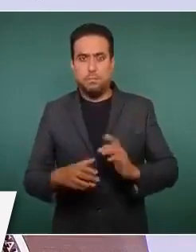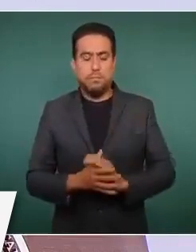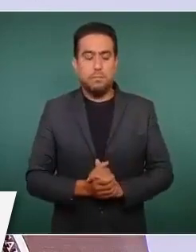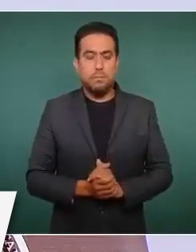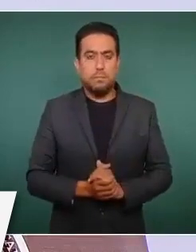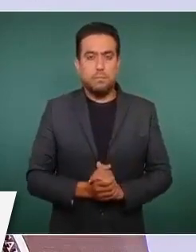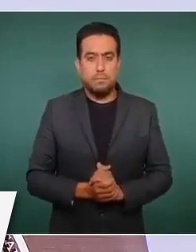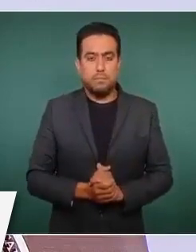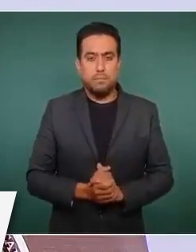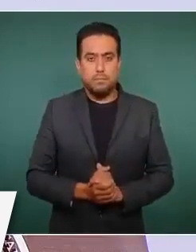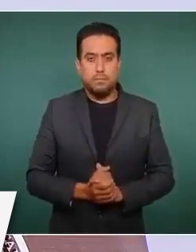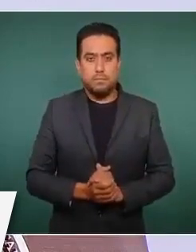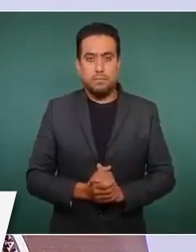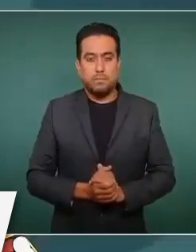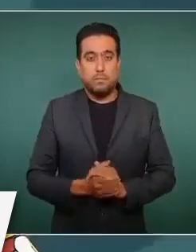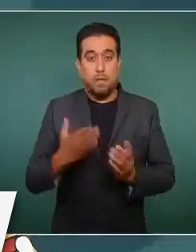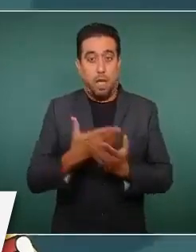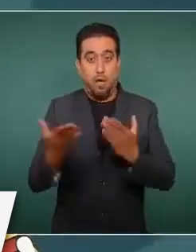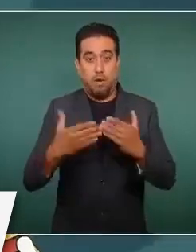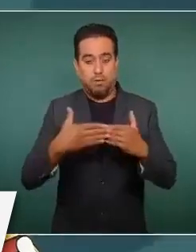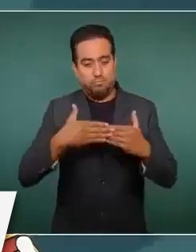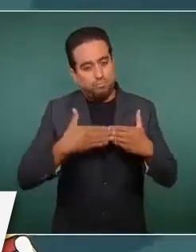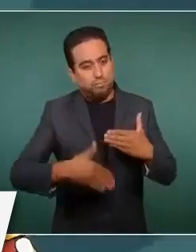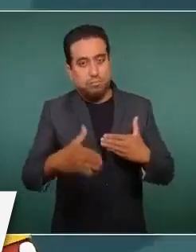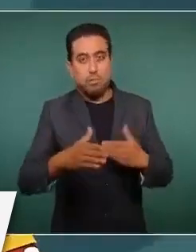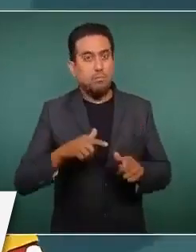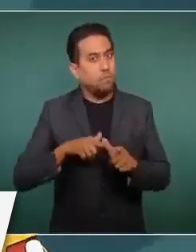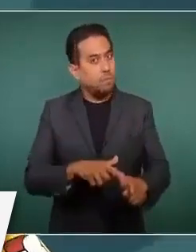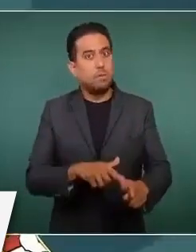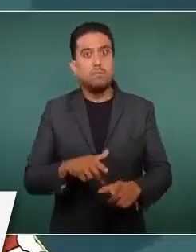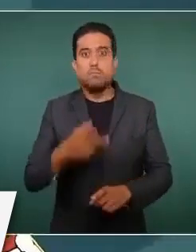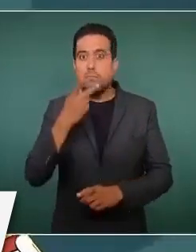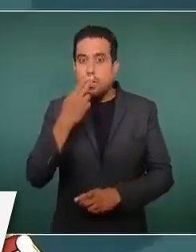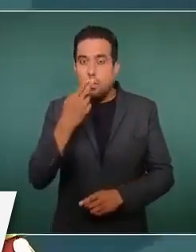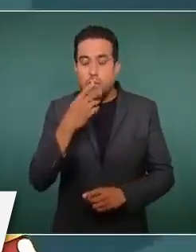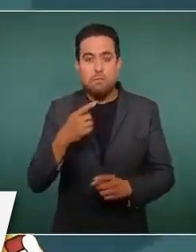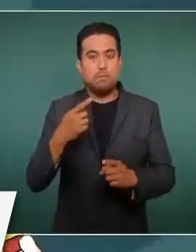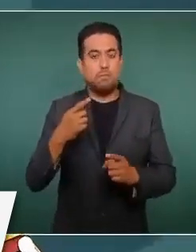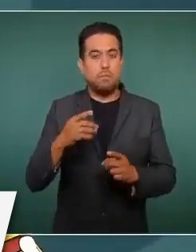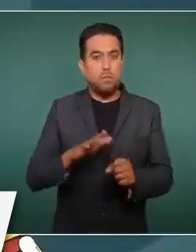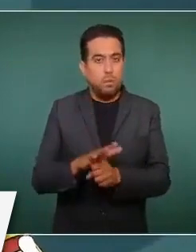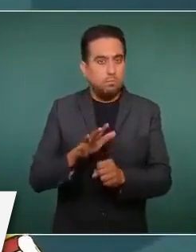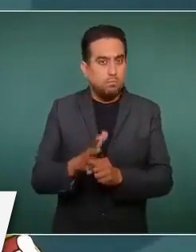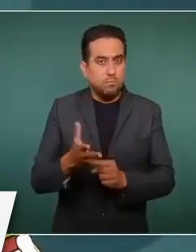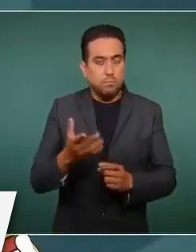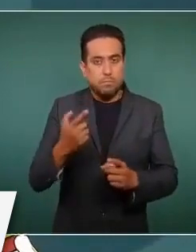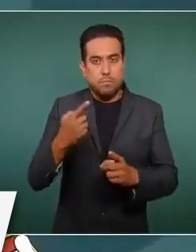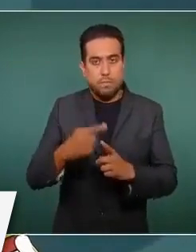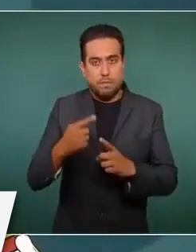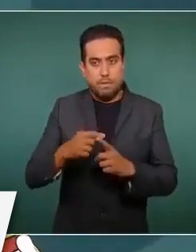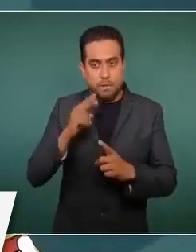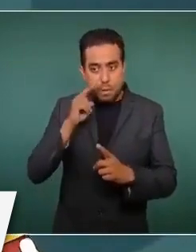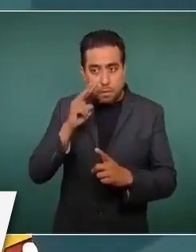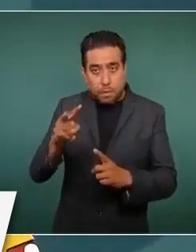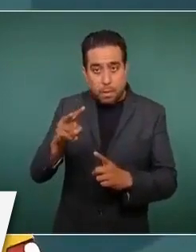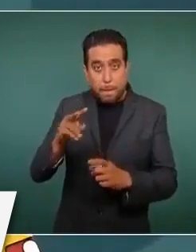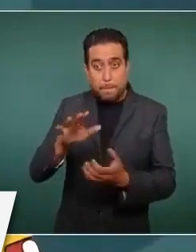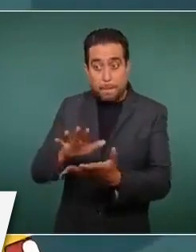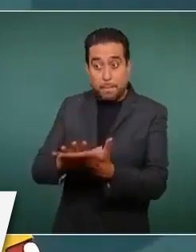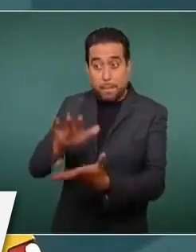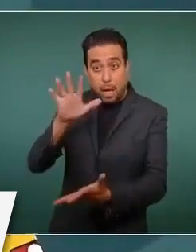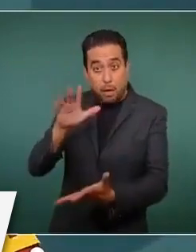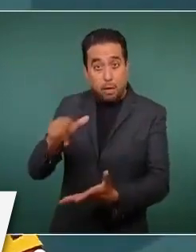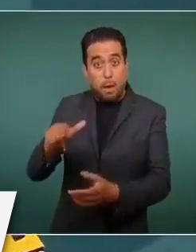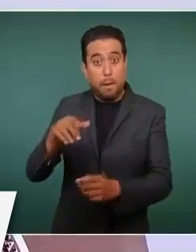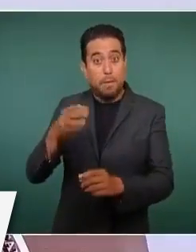puede ser que dentro del análisis que se vaya haciendo o dentro del comportamiento que haya de la delincuencia, habrá